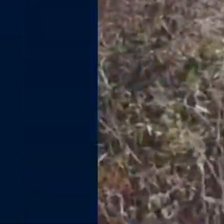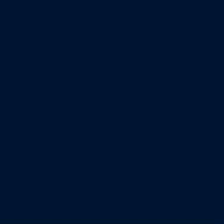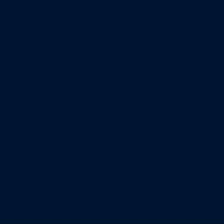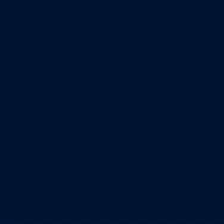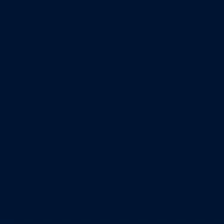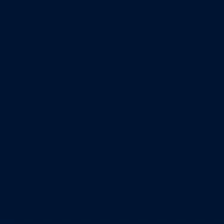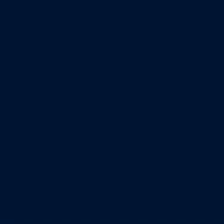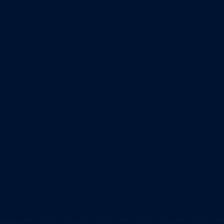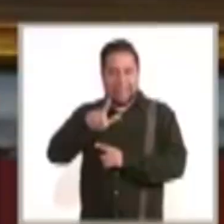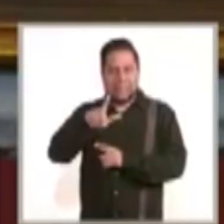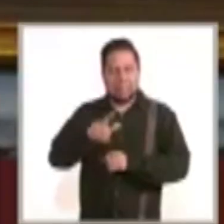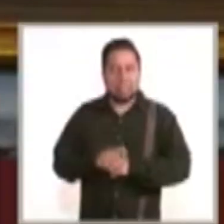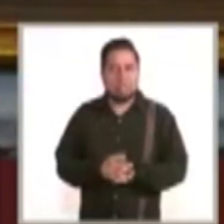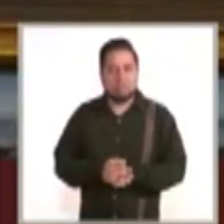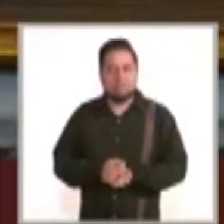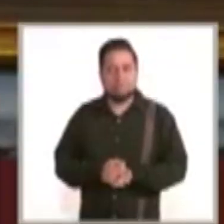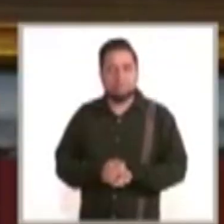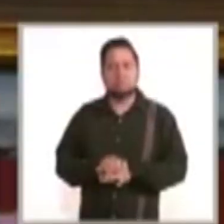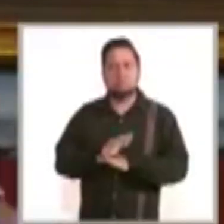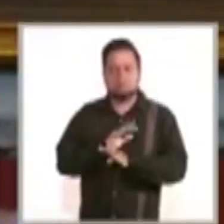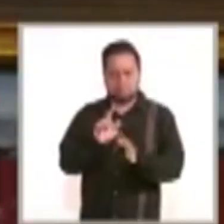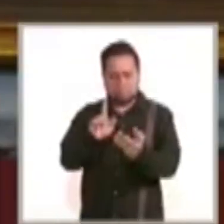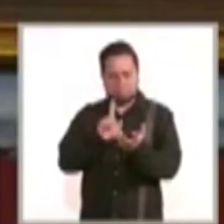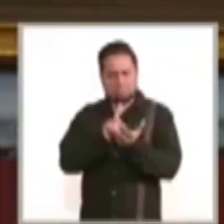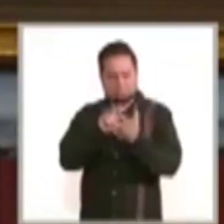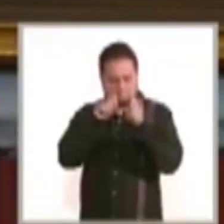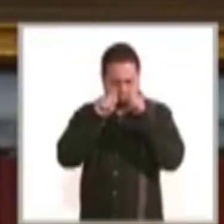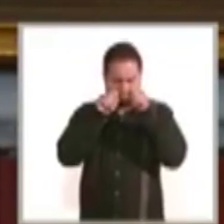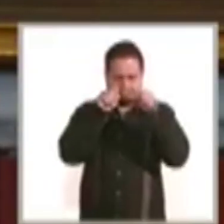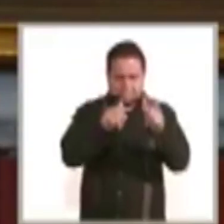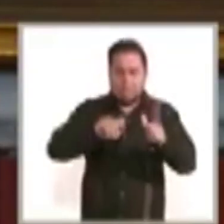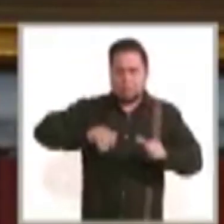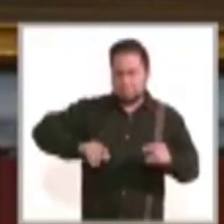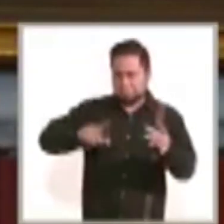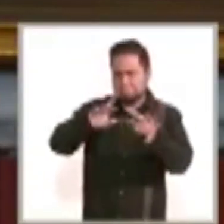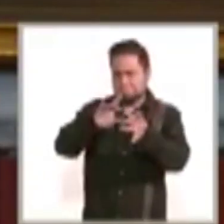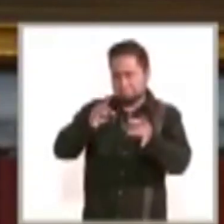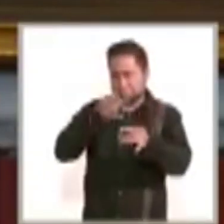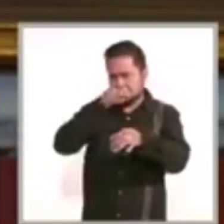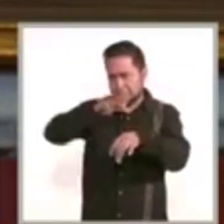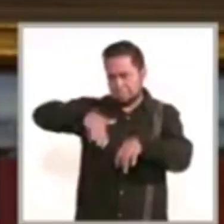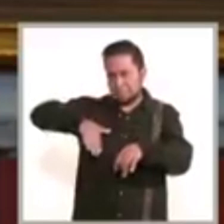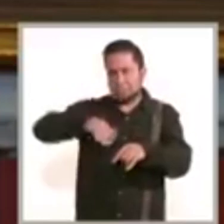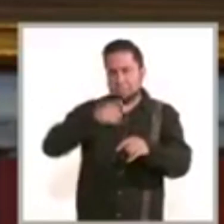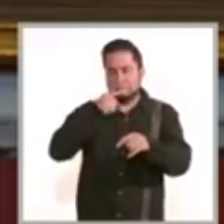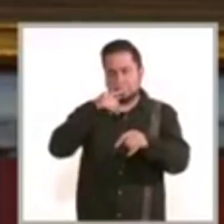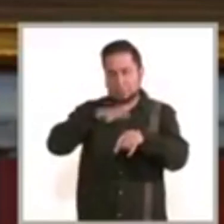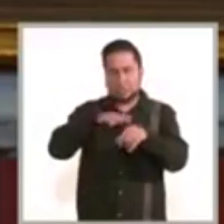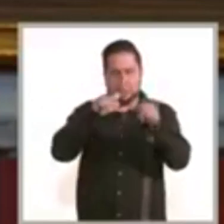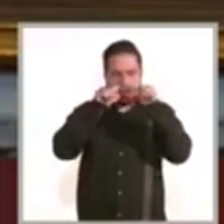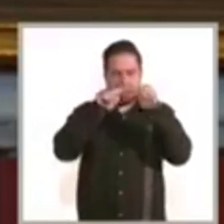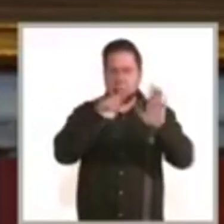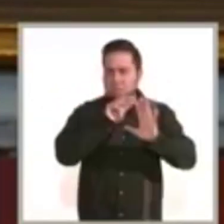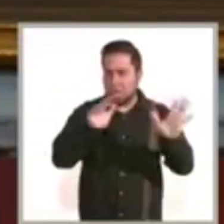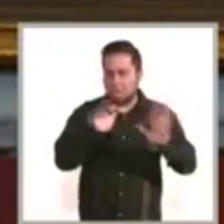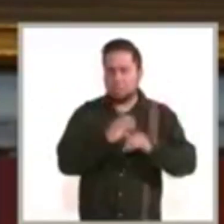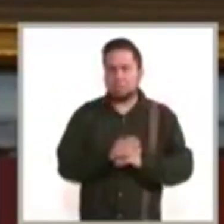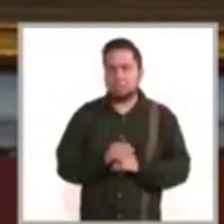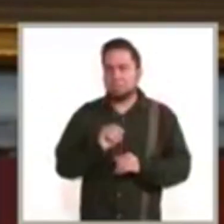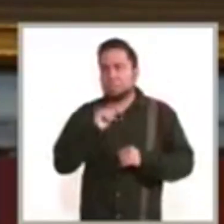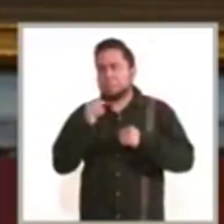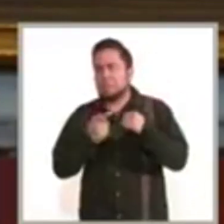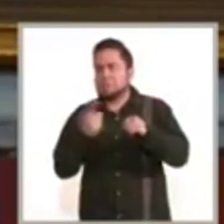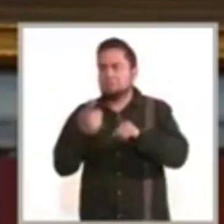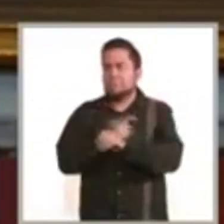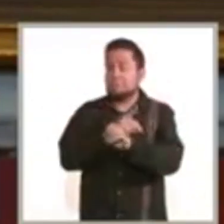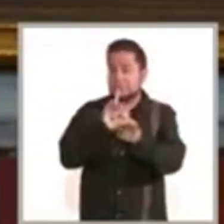a día se les Atendió como ya se comentó Pero además cualquier hecho que